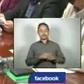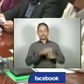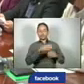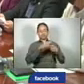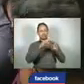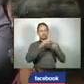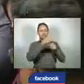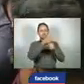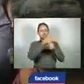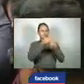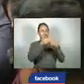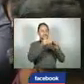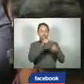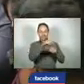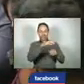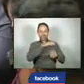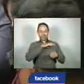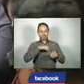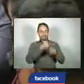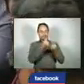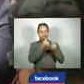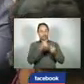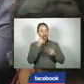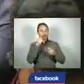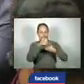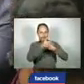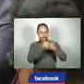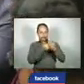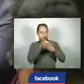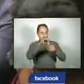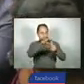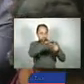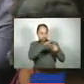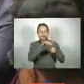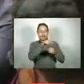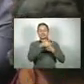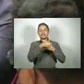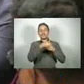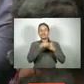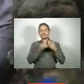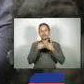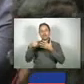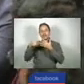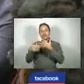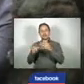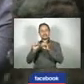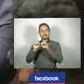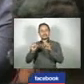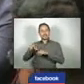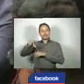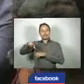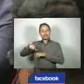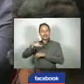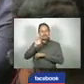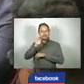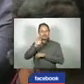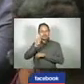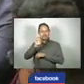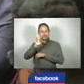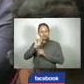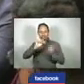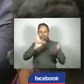políticas en la Comisión Financiera, en la Asamblea Legislativa, diputados modificaron la ley del sistema de tarjetas de crédito,